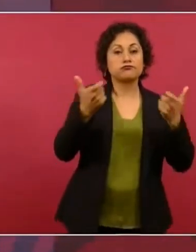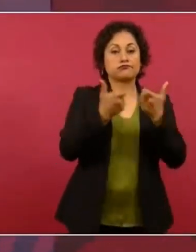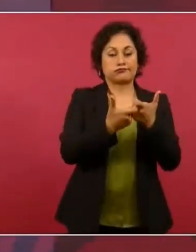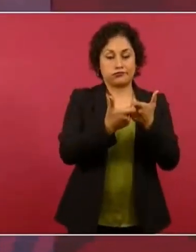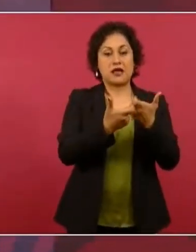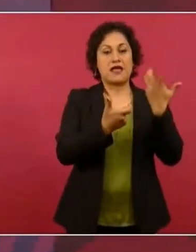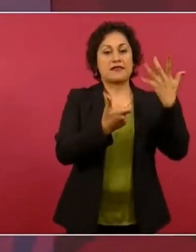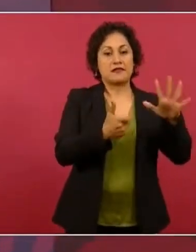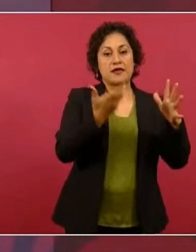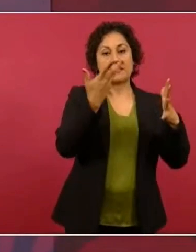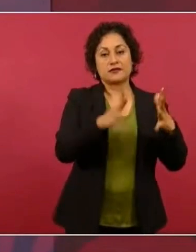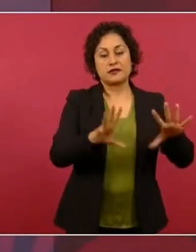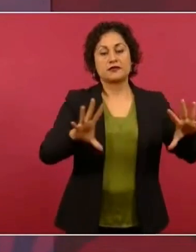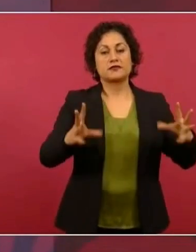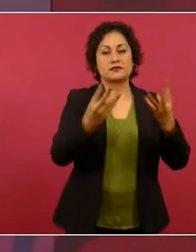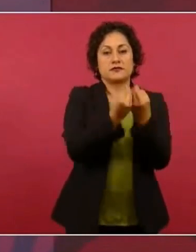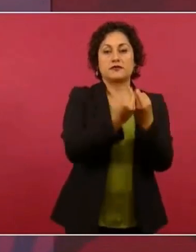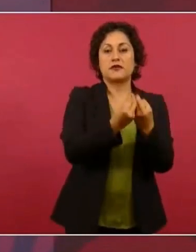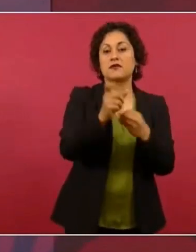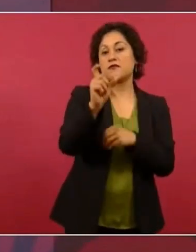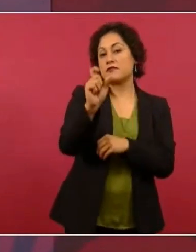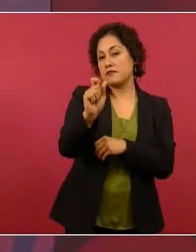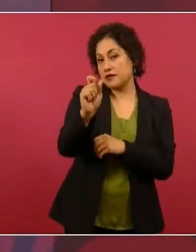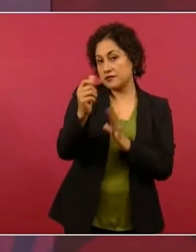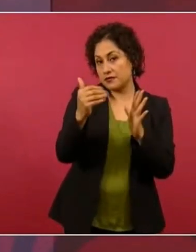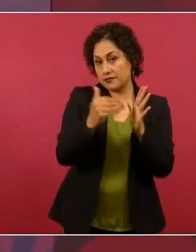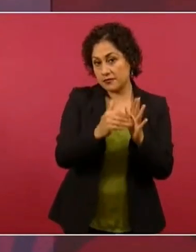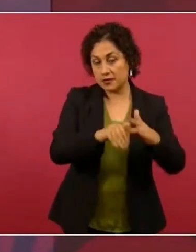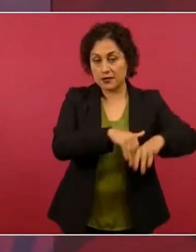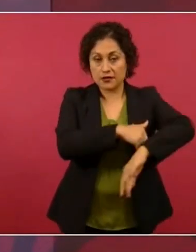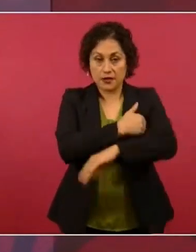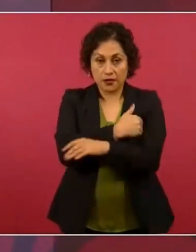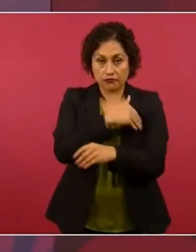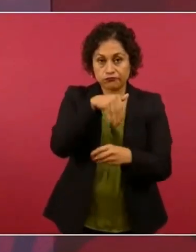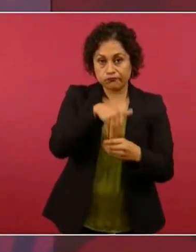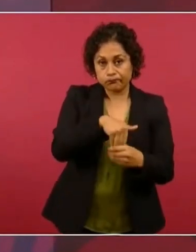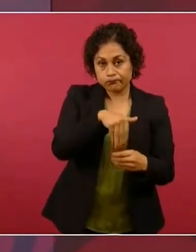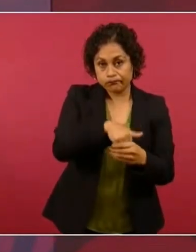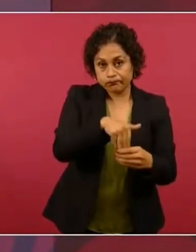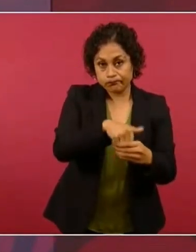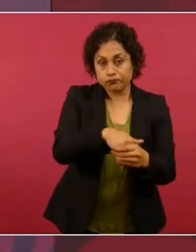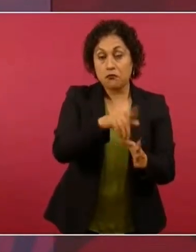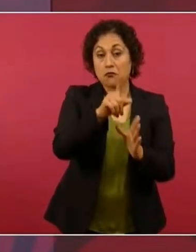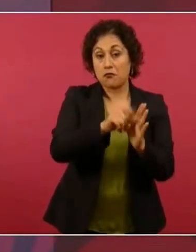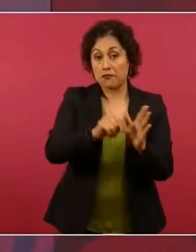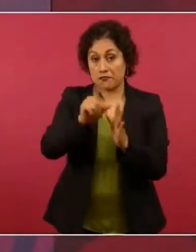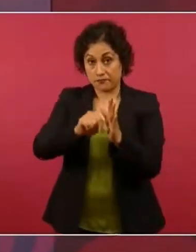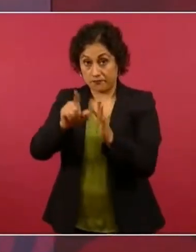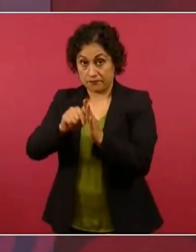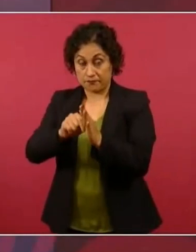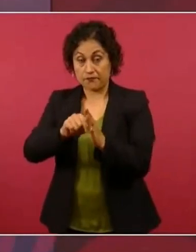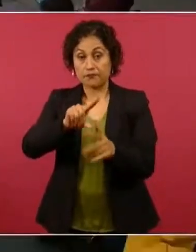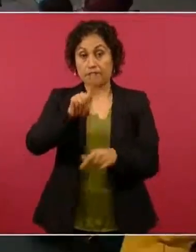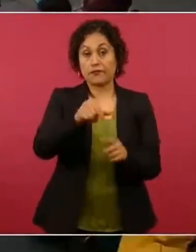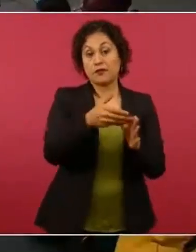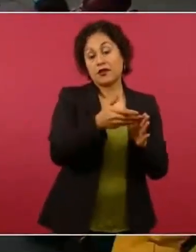mil y ya era un ahorro de 20 mensual cuando